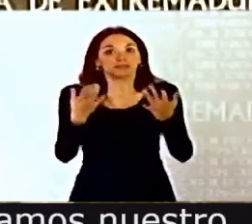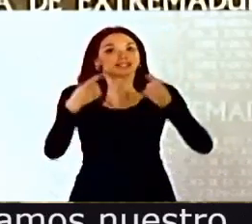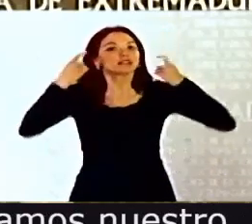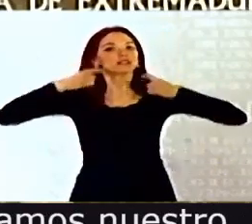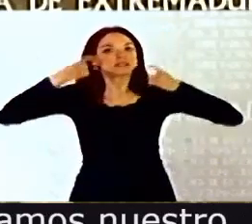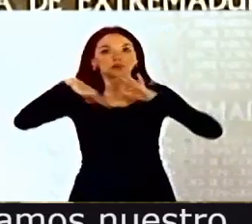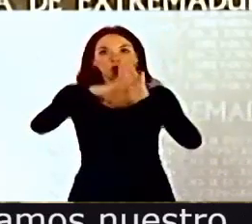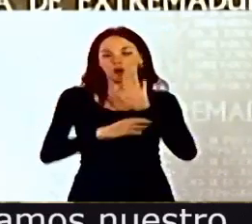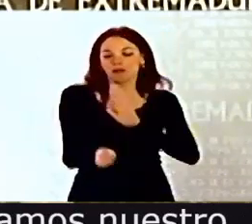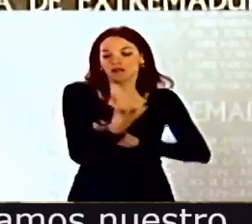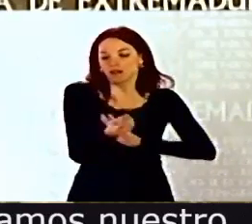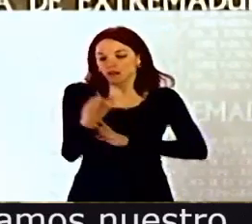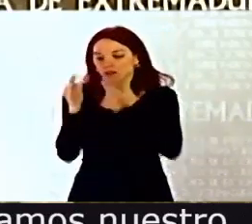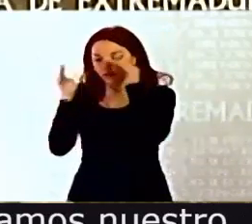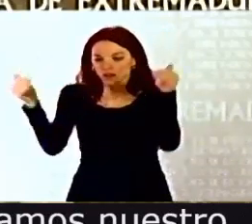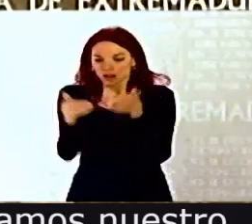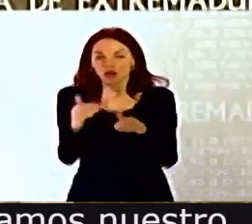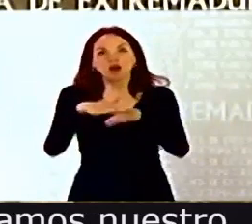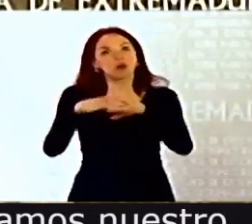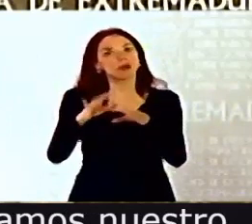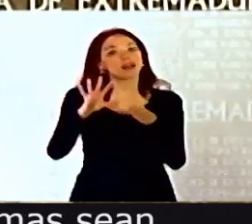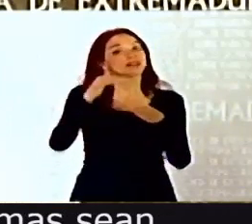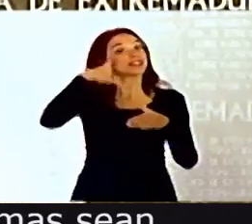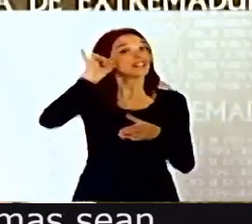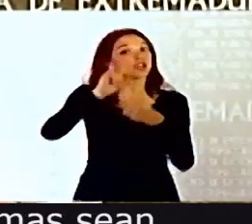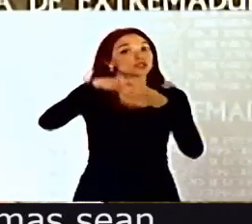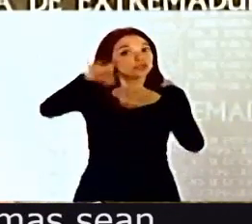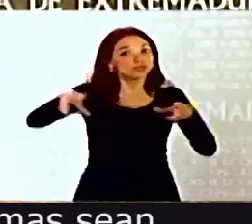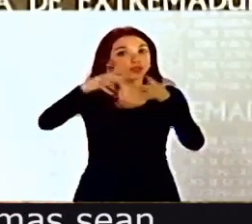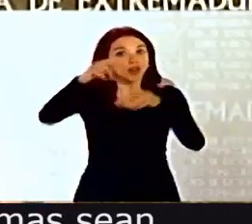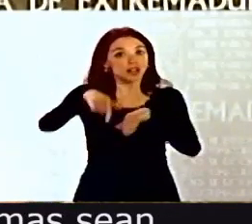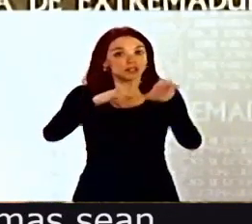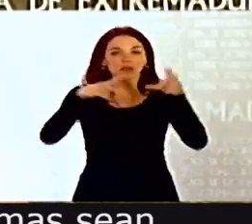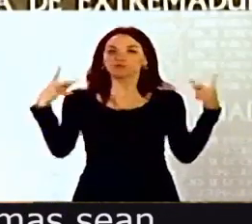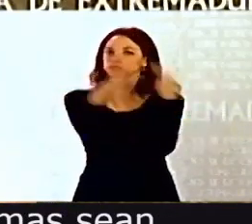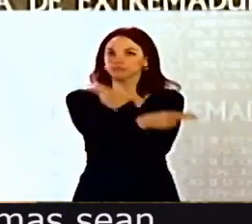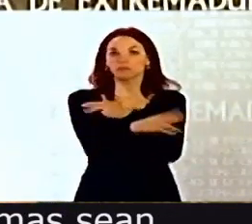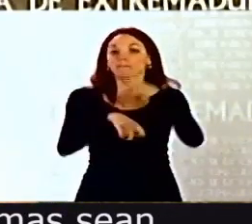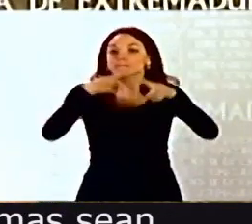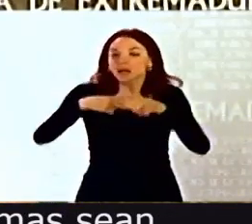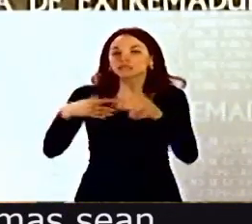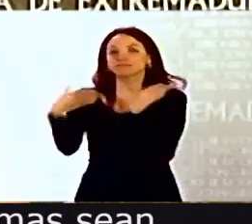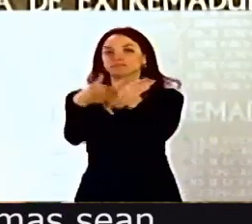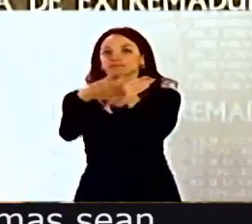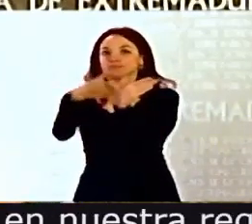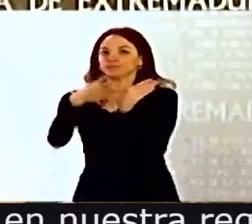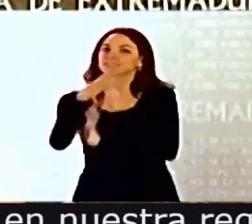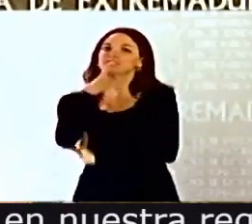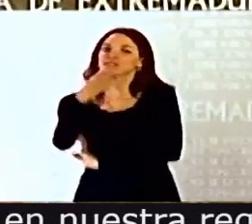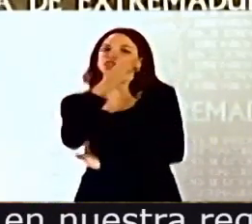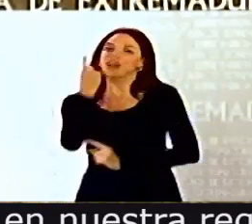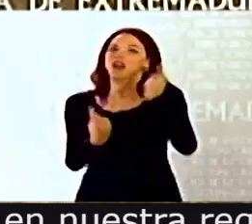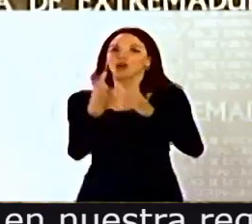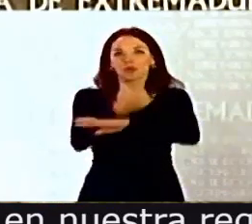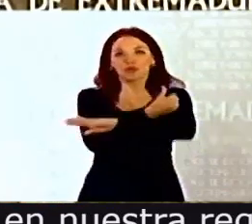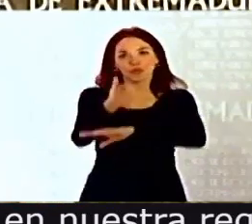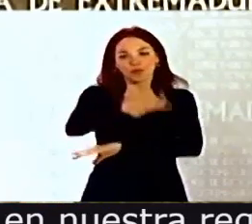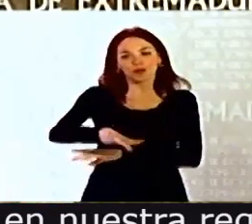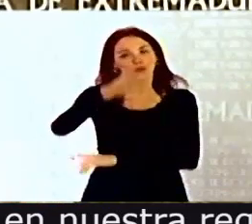necesarios para atajar el riesgo de exclusión social en nuestra región y las dificultades que presentan o que tienen algunos ciudadanos en algunas